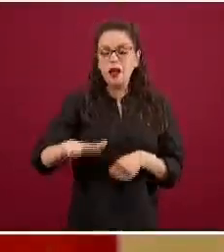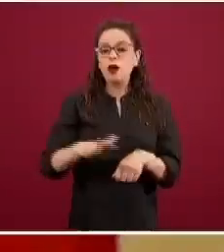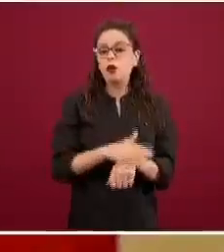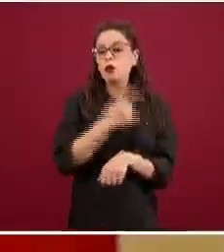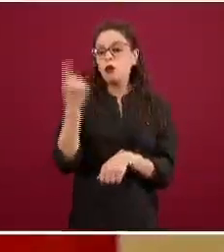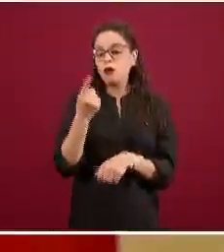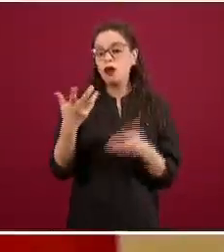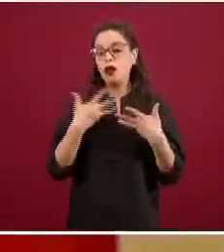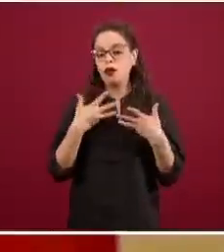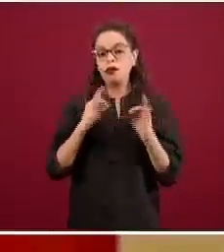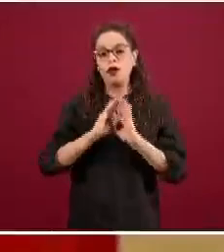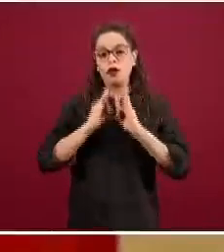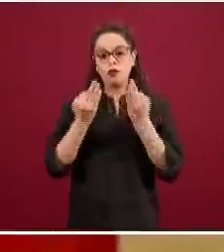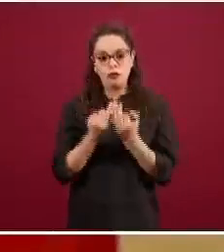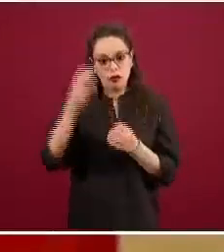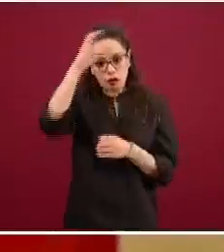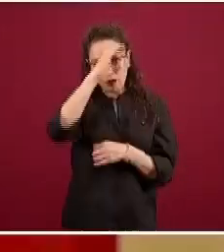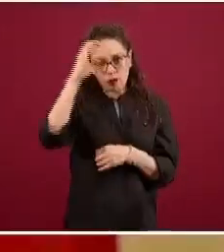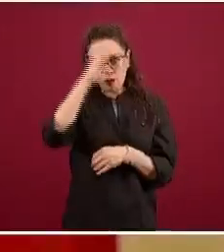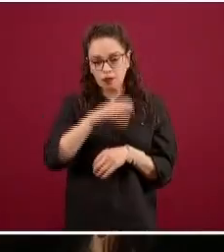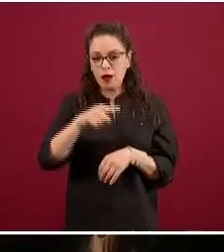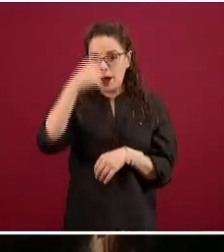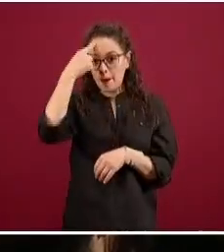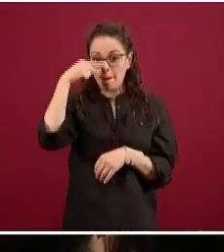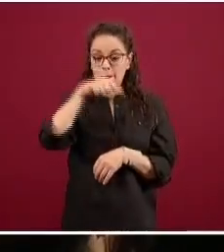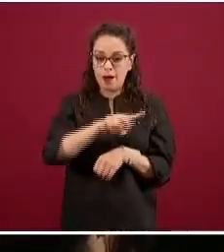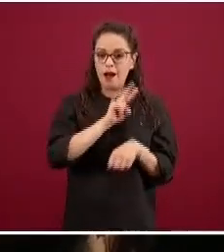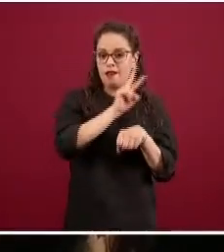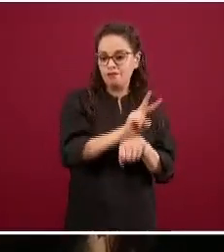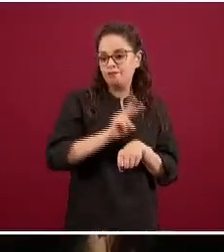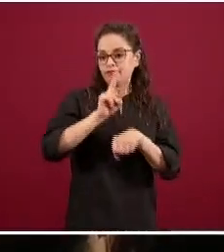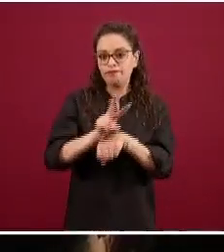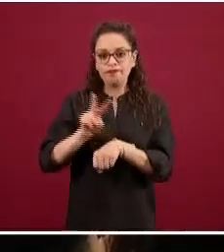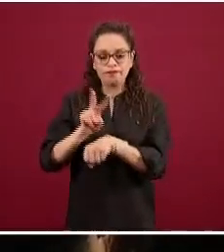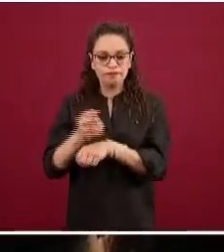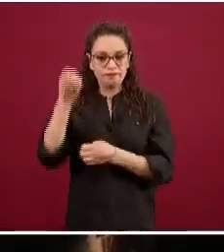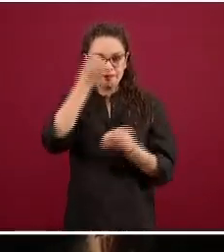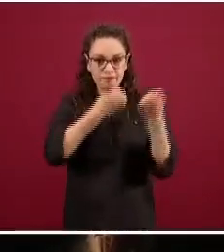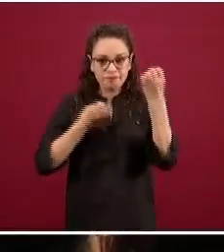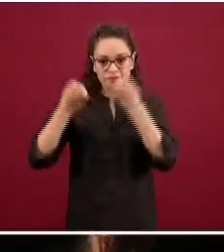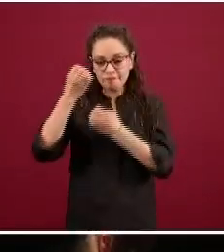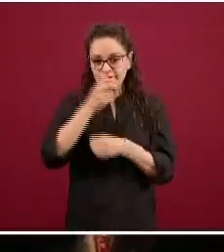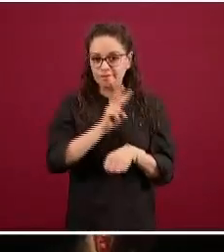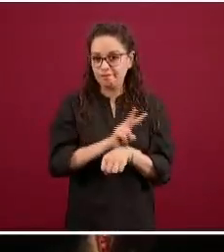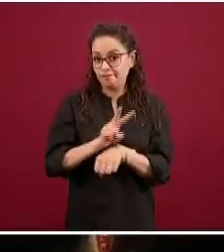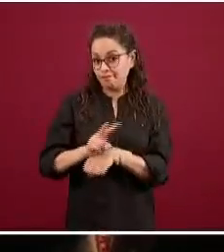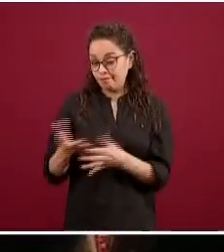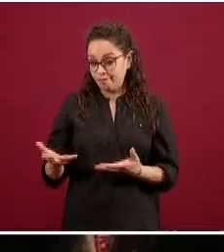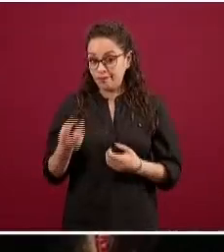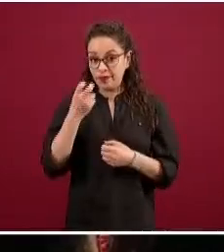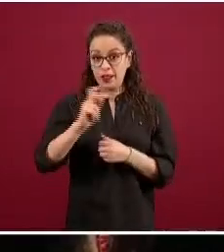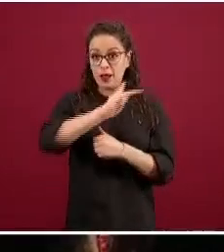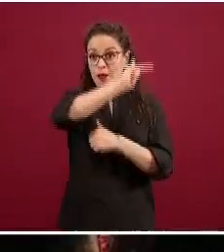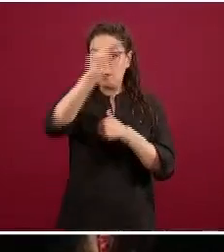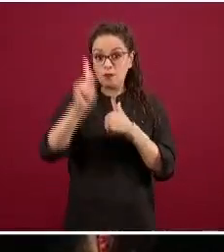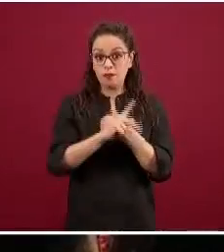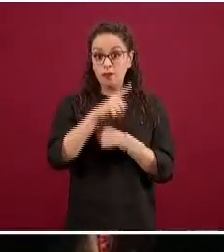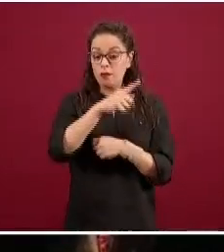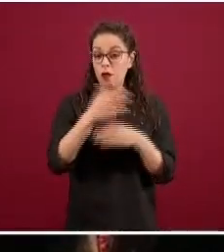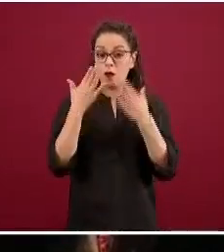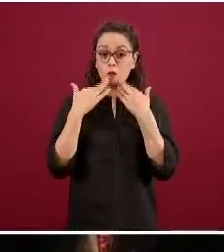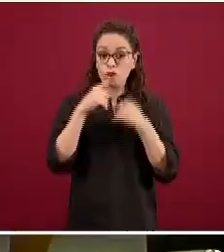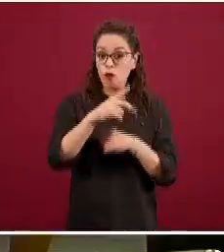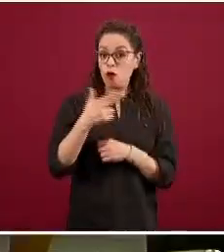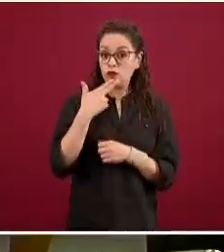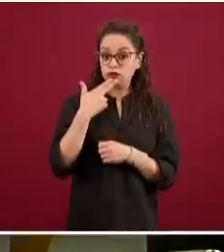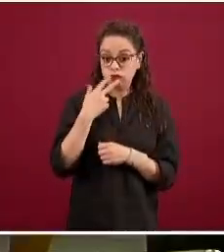método científico de vigilancia. Entonces, en cualquier otro país donde no se esté usando esta mecánica, no